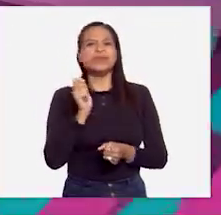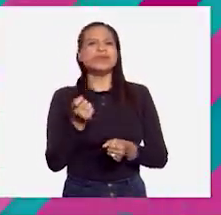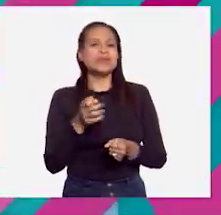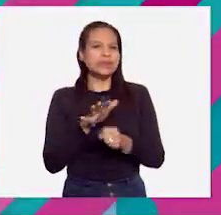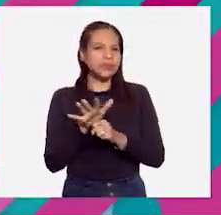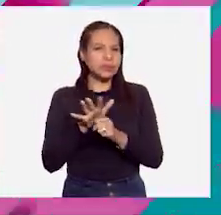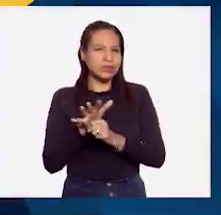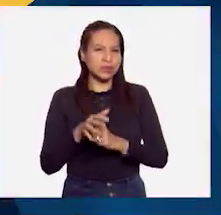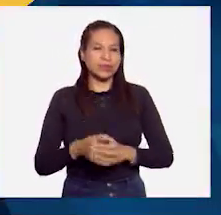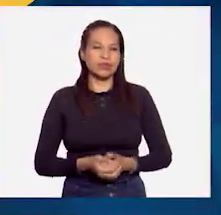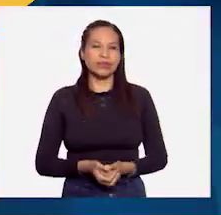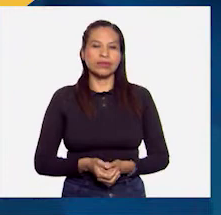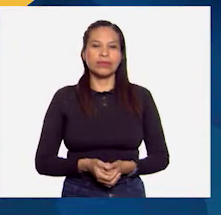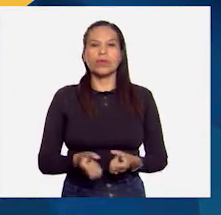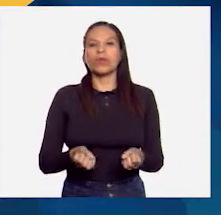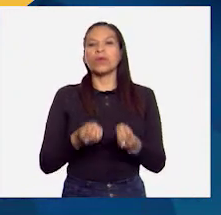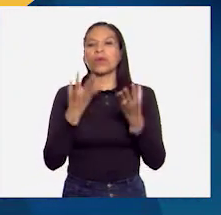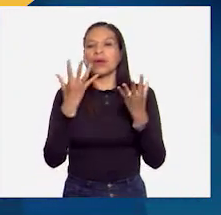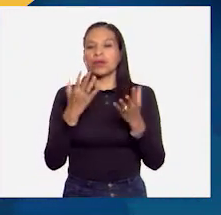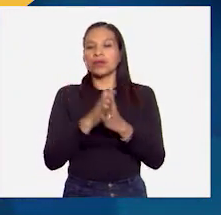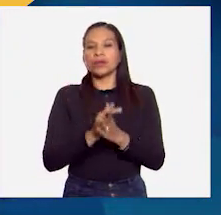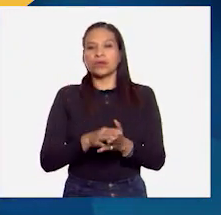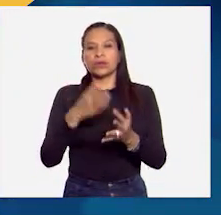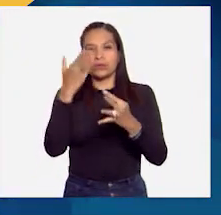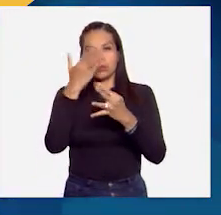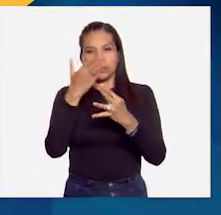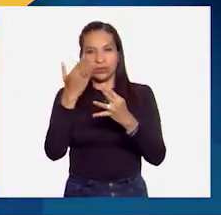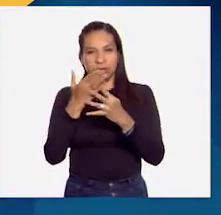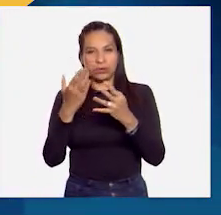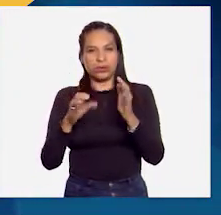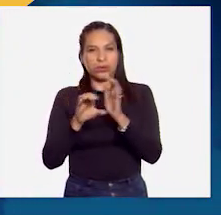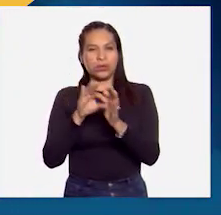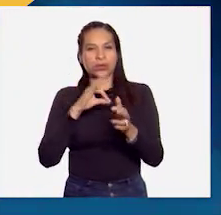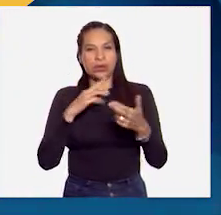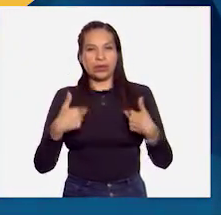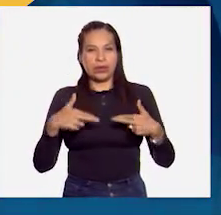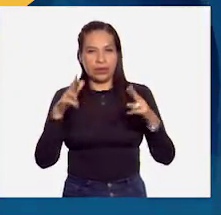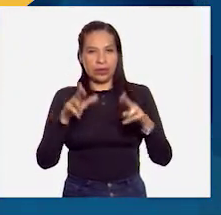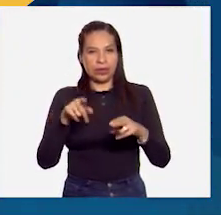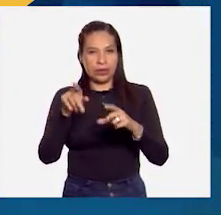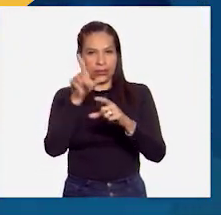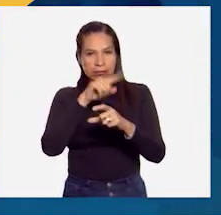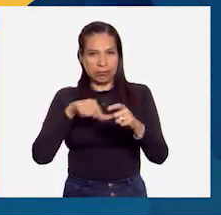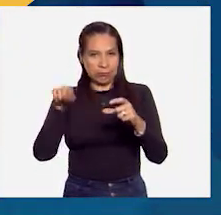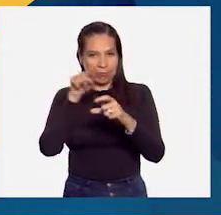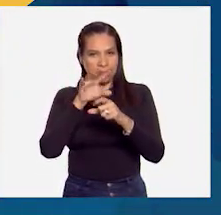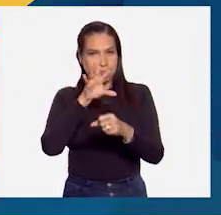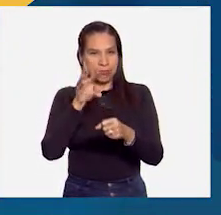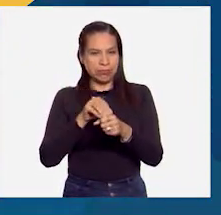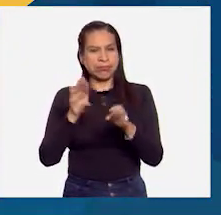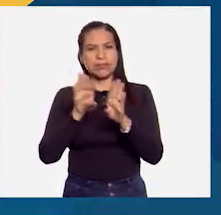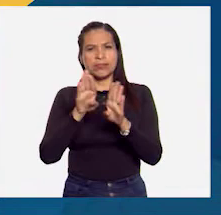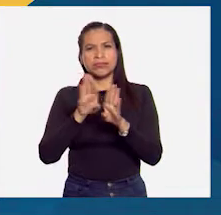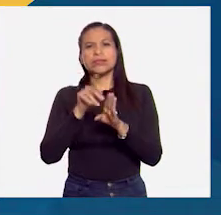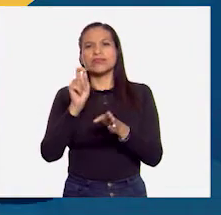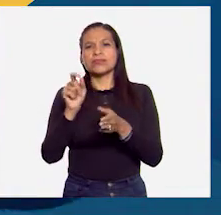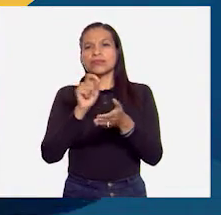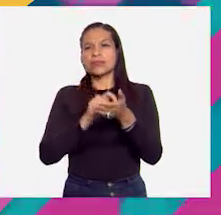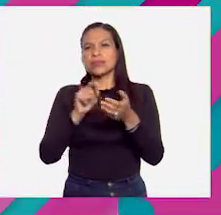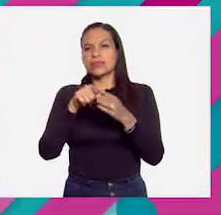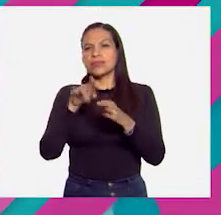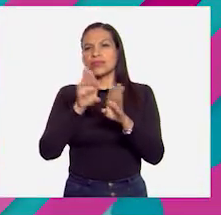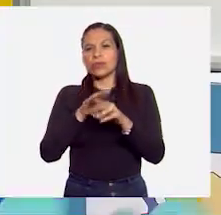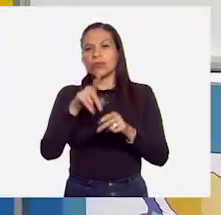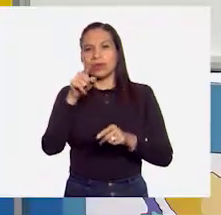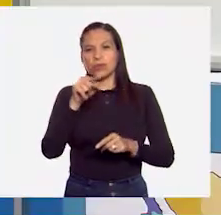así. ¿Cuántos cuartos podemos representar en este entero? ¿Y cómo lo escribimos con fracciones?